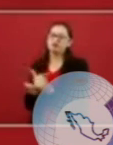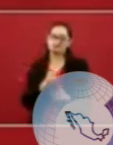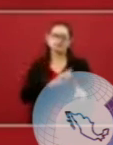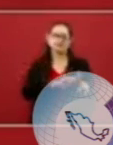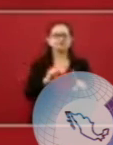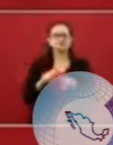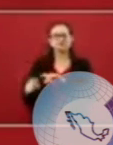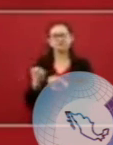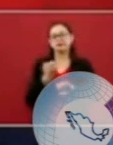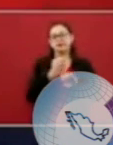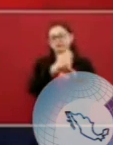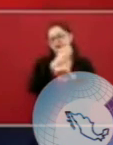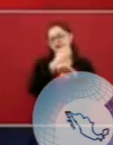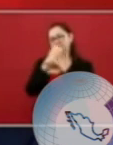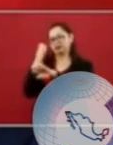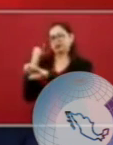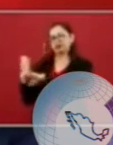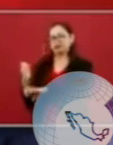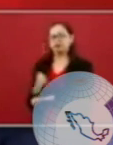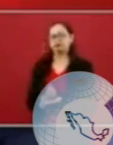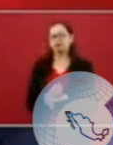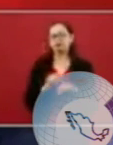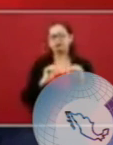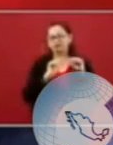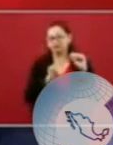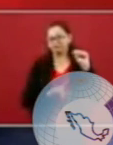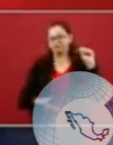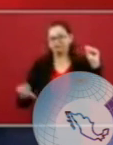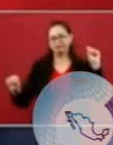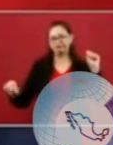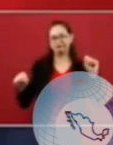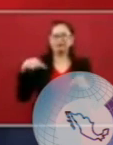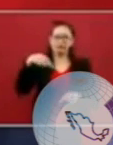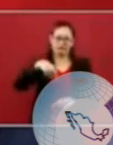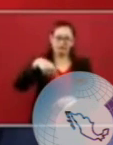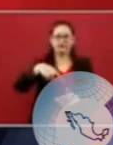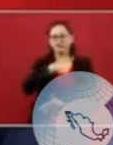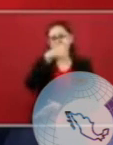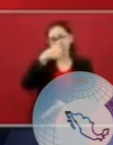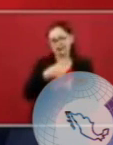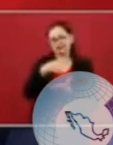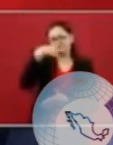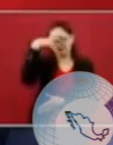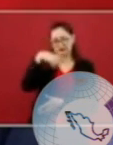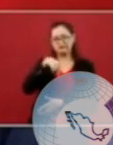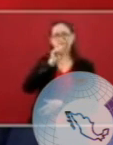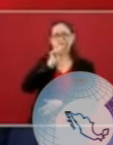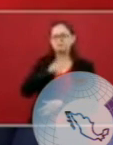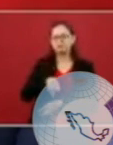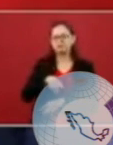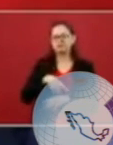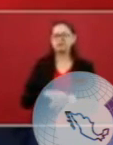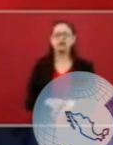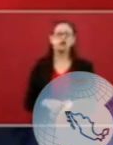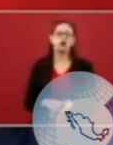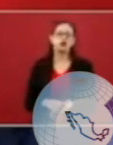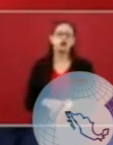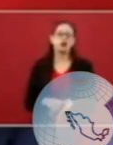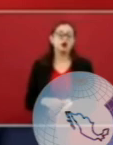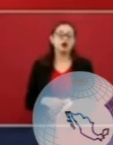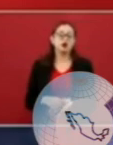principales de México, en la capital de la República, en